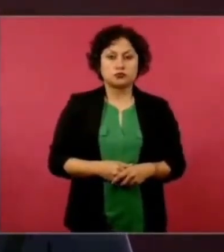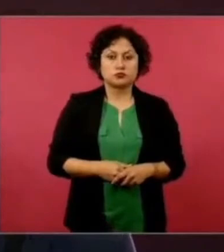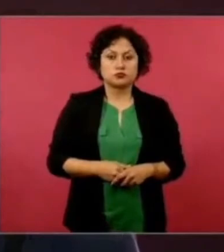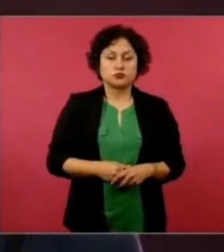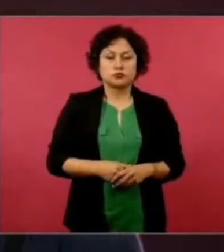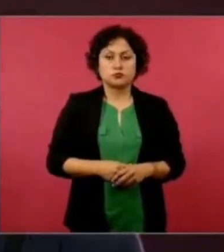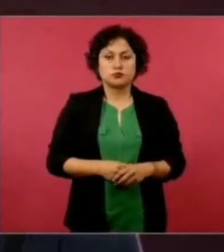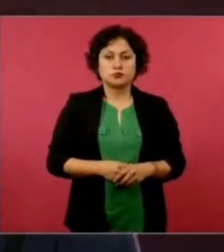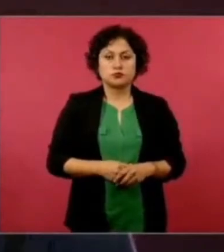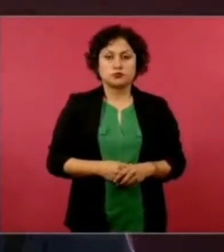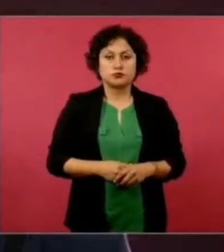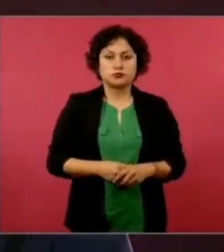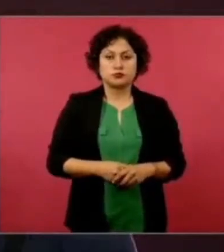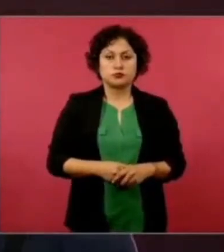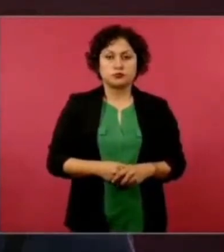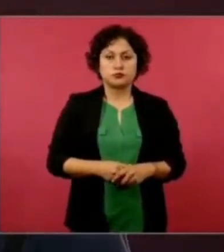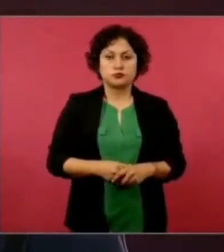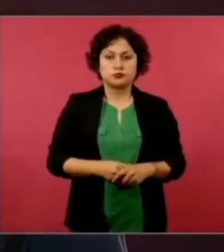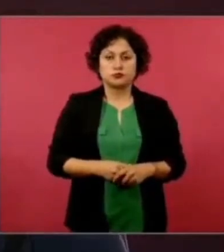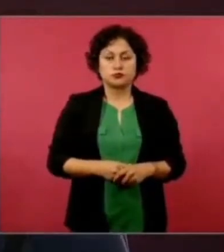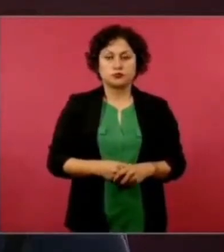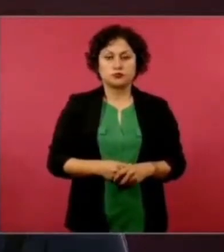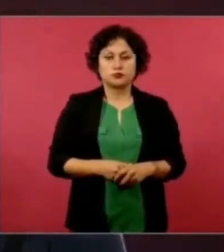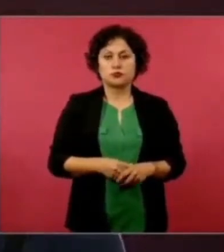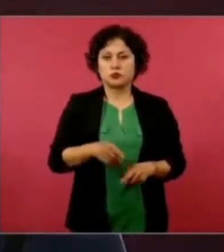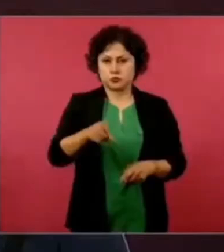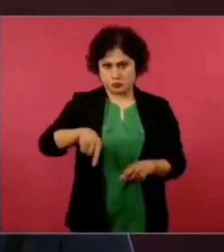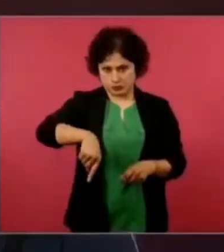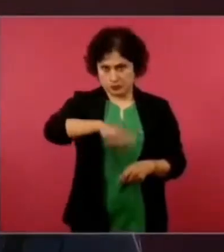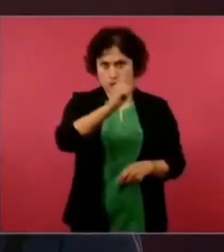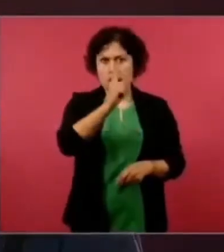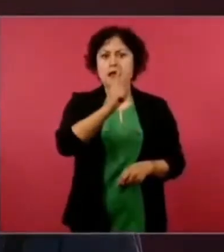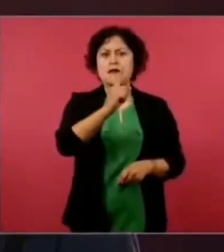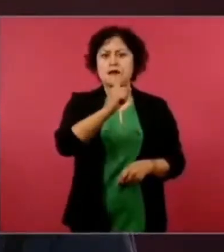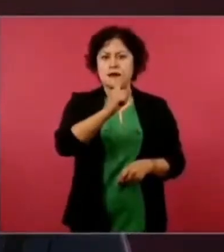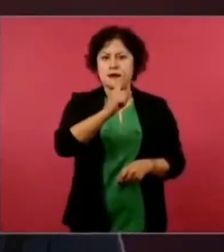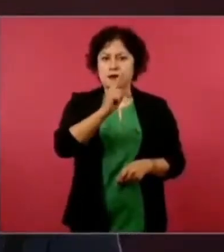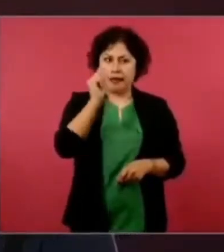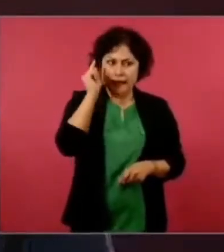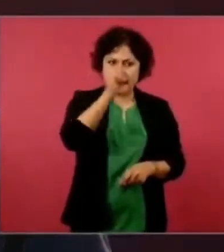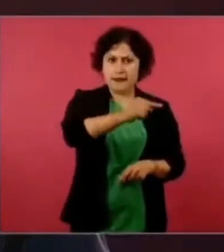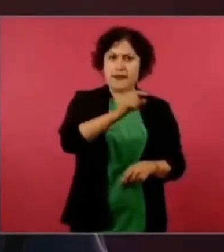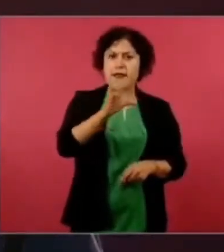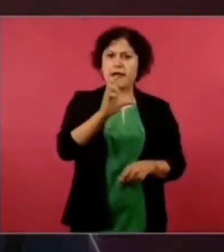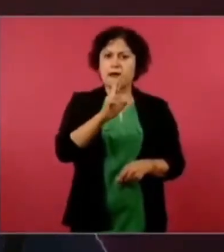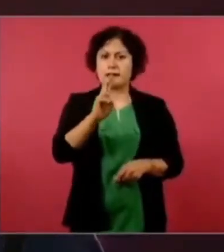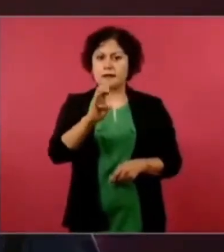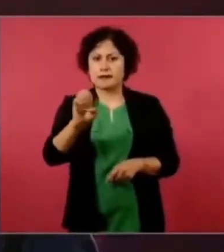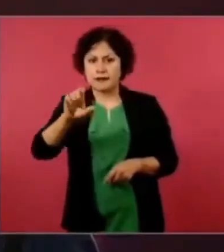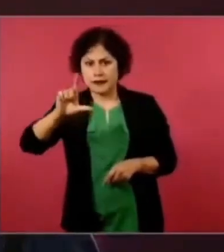Y pregunten en Krill y en toda la región